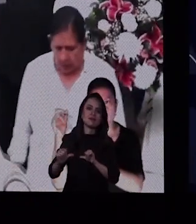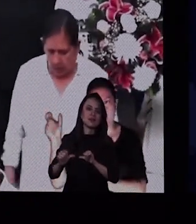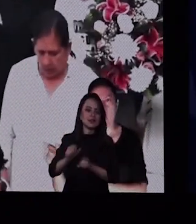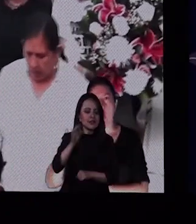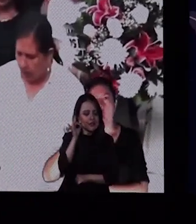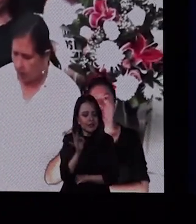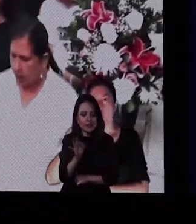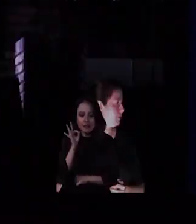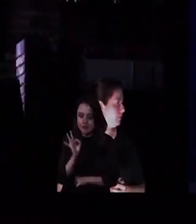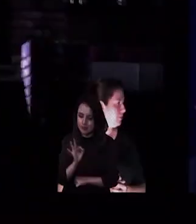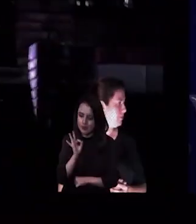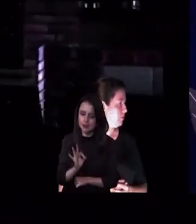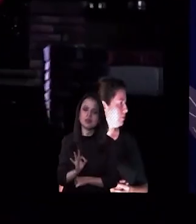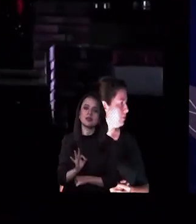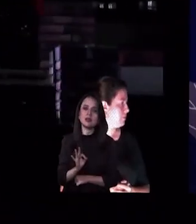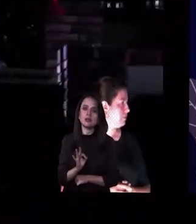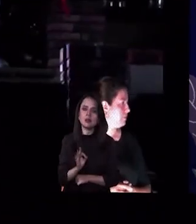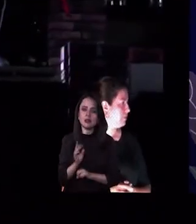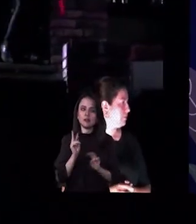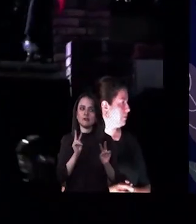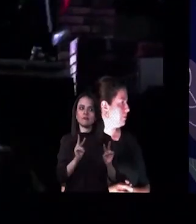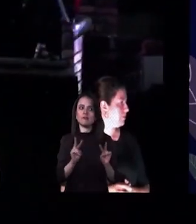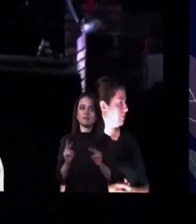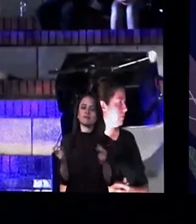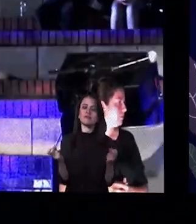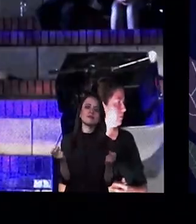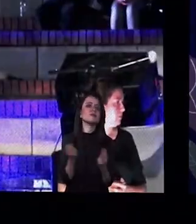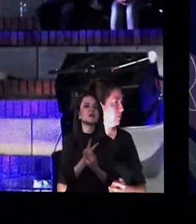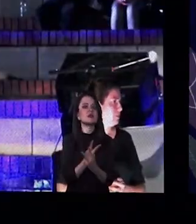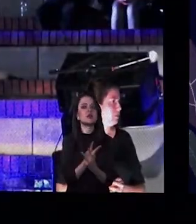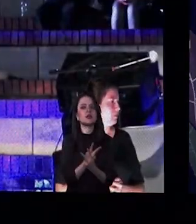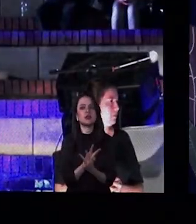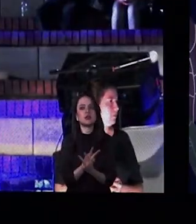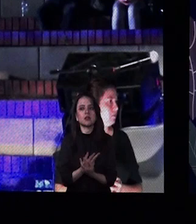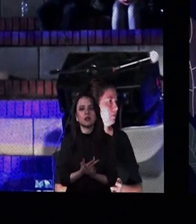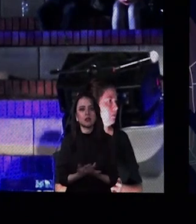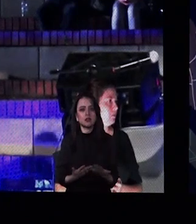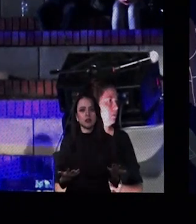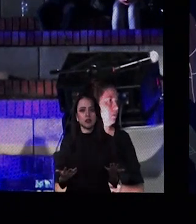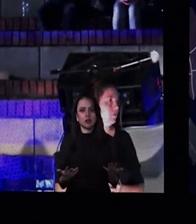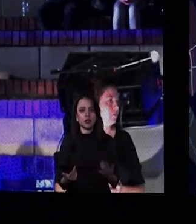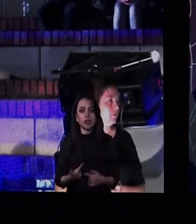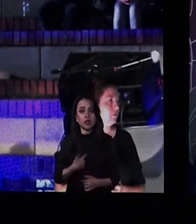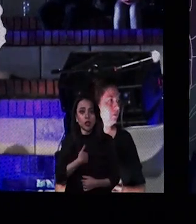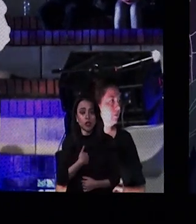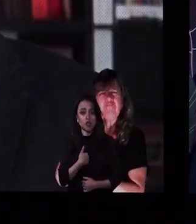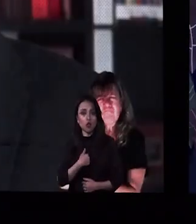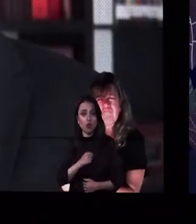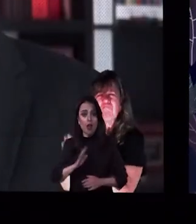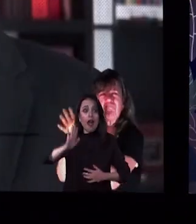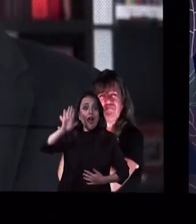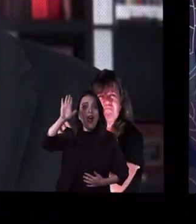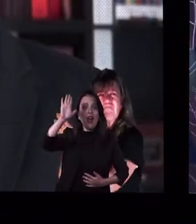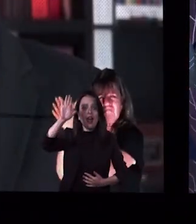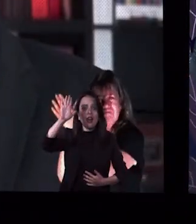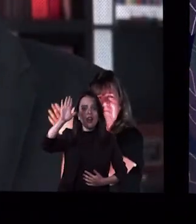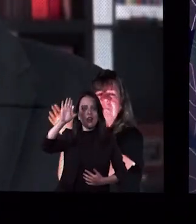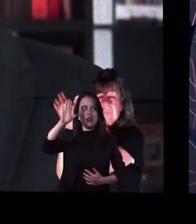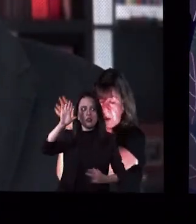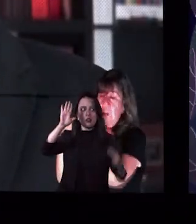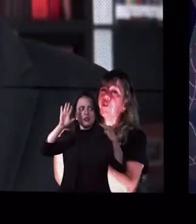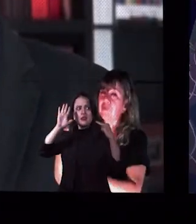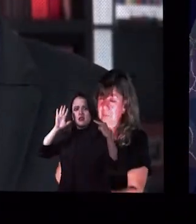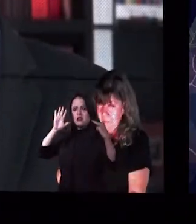violencia, incluyó como una forma de violencia ser estigmatizada. Y yo francamente